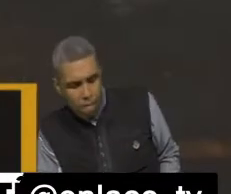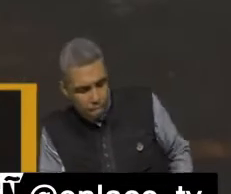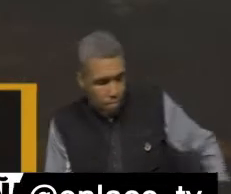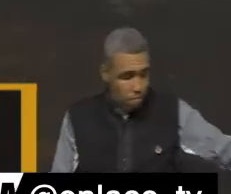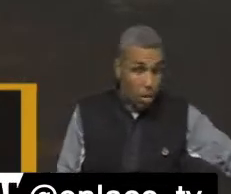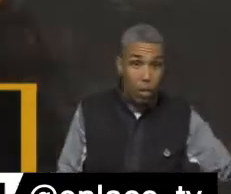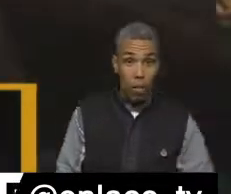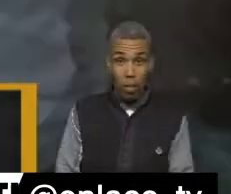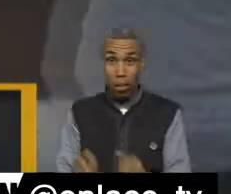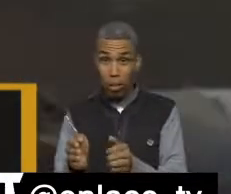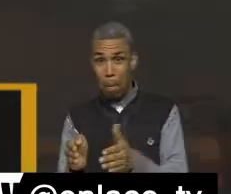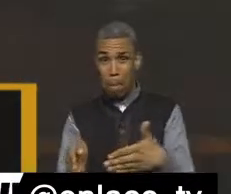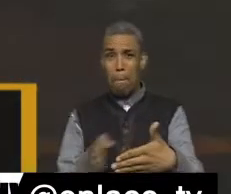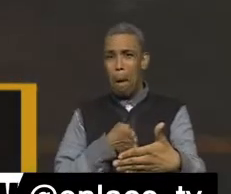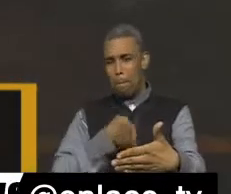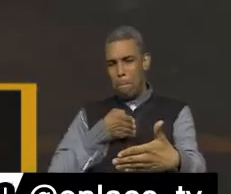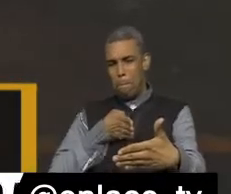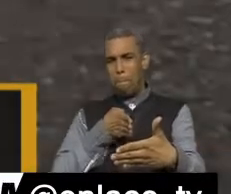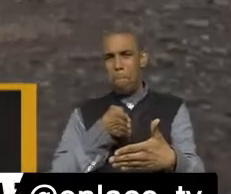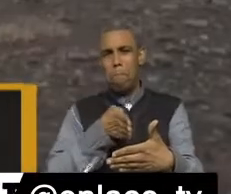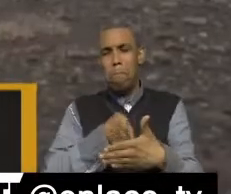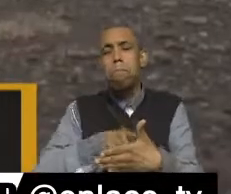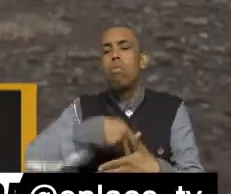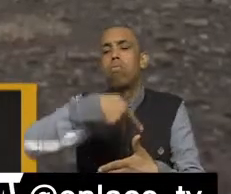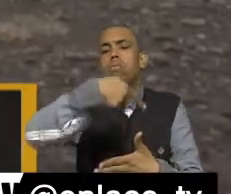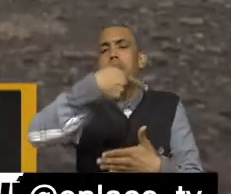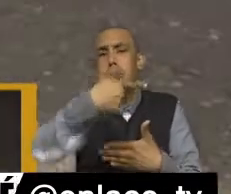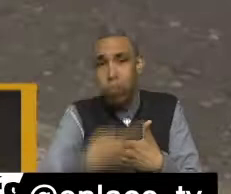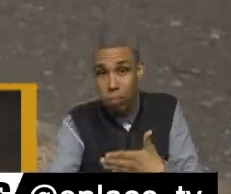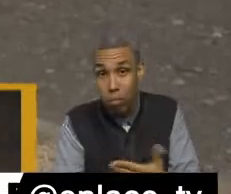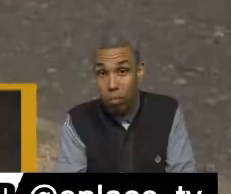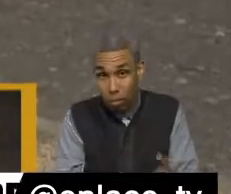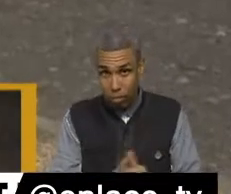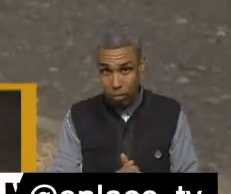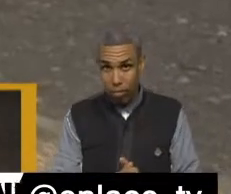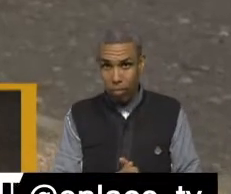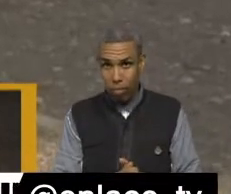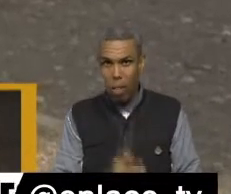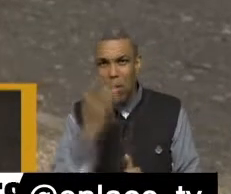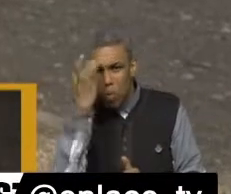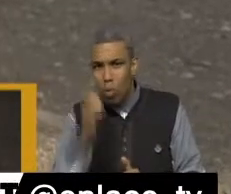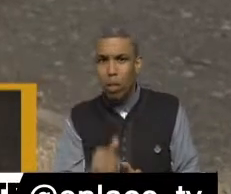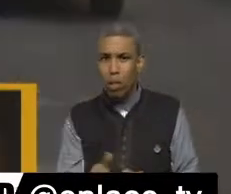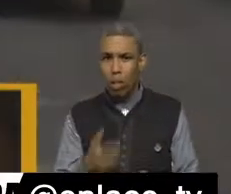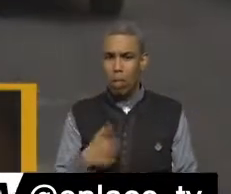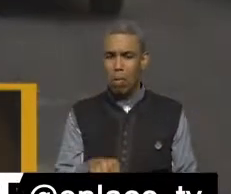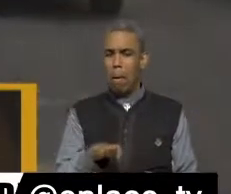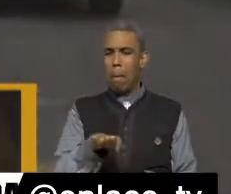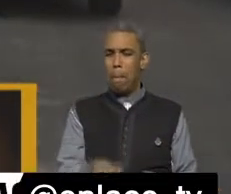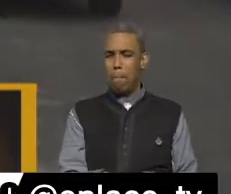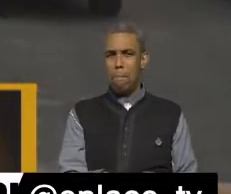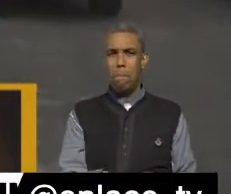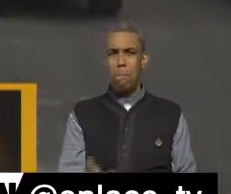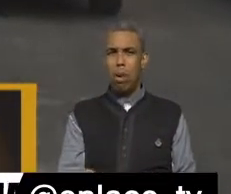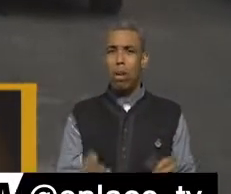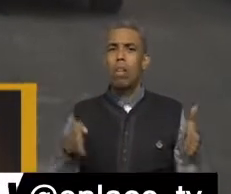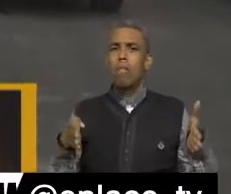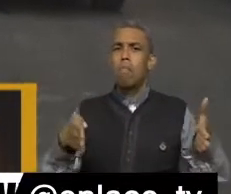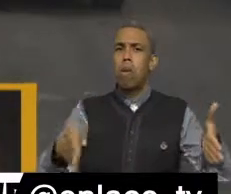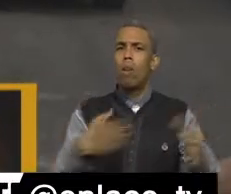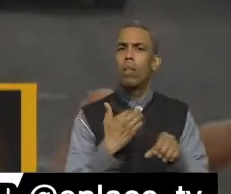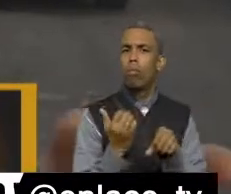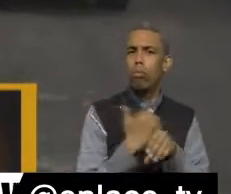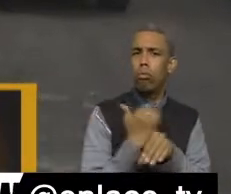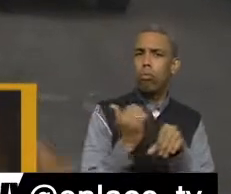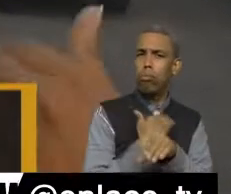para transporte público no tienen por qué tener los vidrios polarizados. Empezando por ahí, él no tiene por qué parquearse en vía pública. Cualquier persona viene que lleva